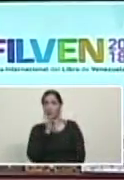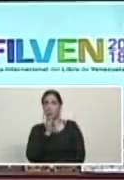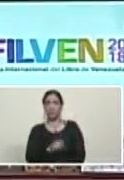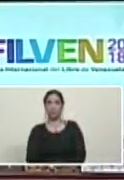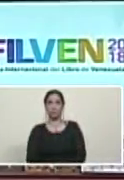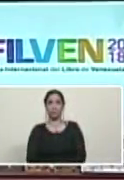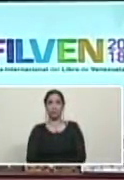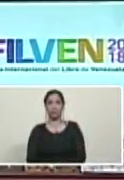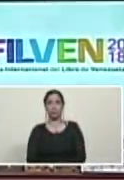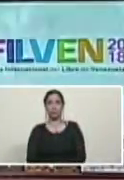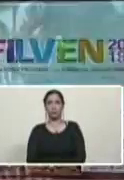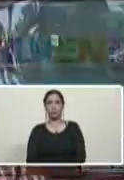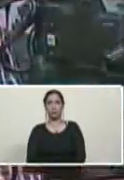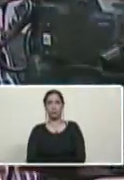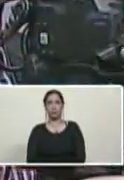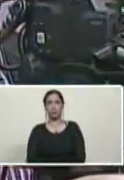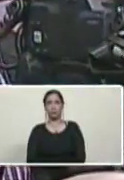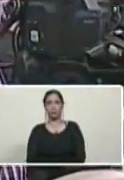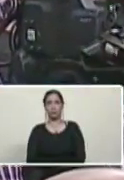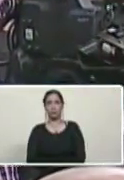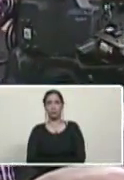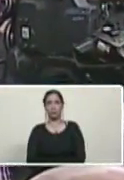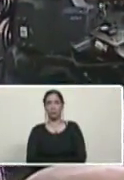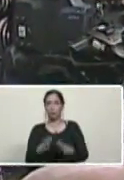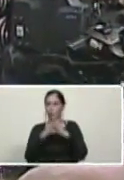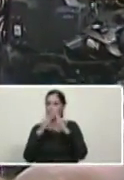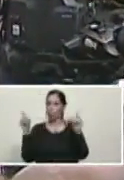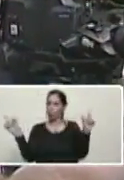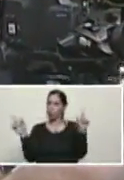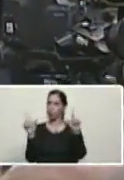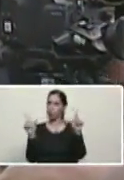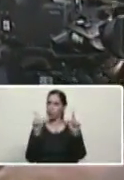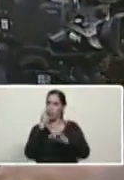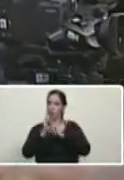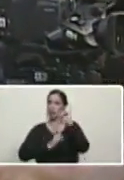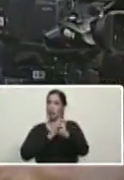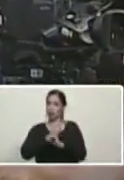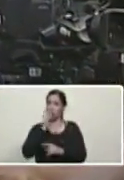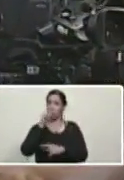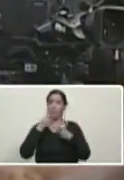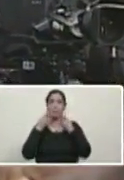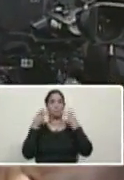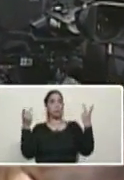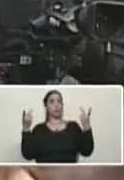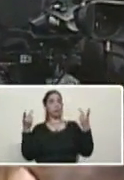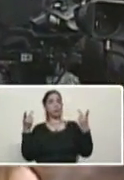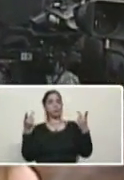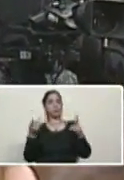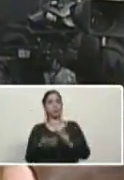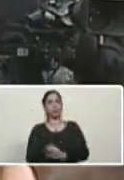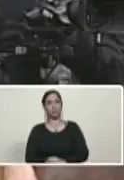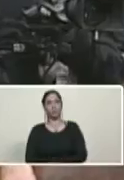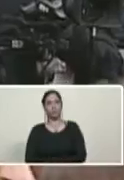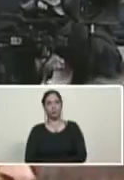AP, AFP, EFE, Reuters, UPI.